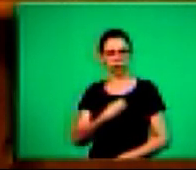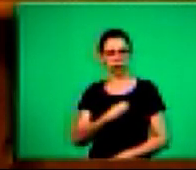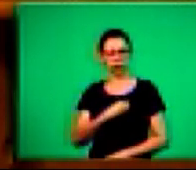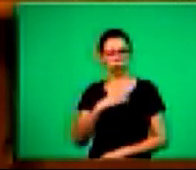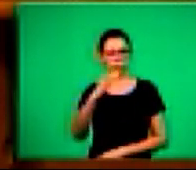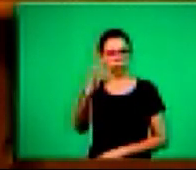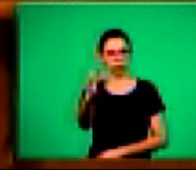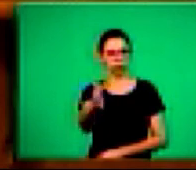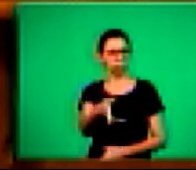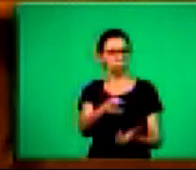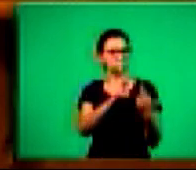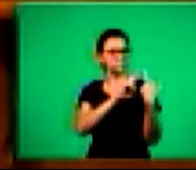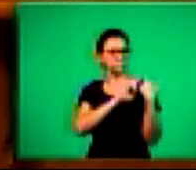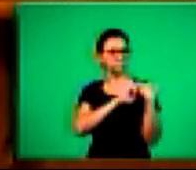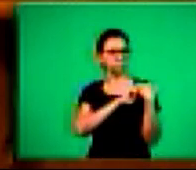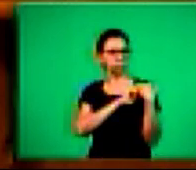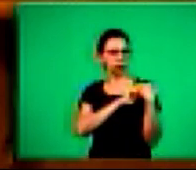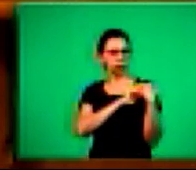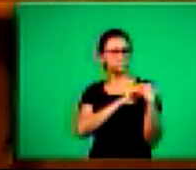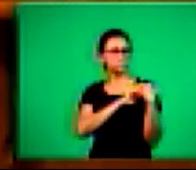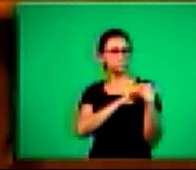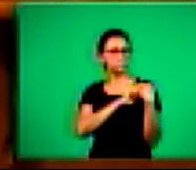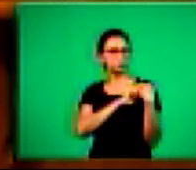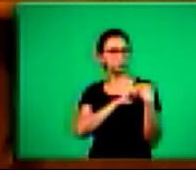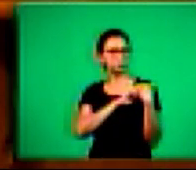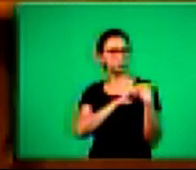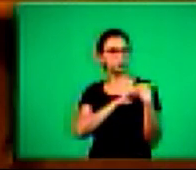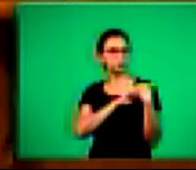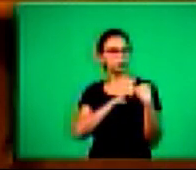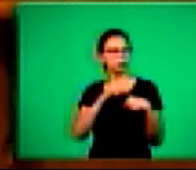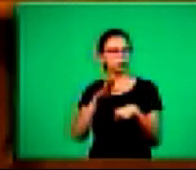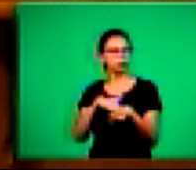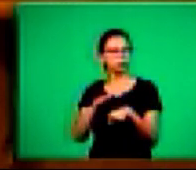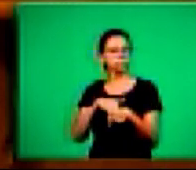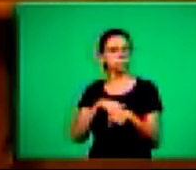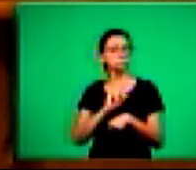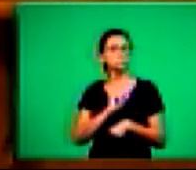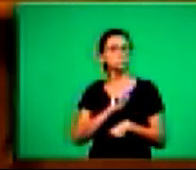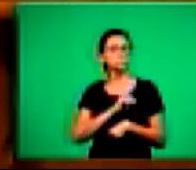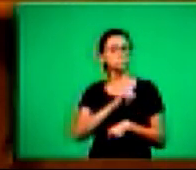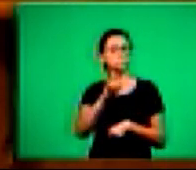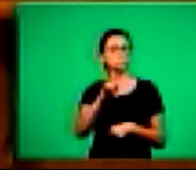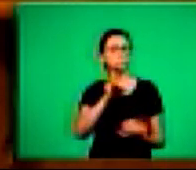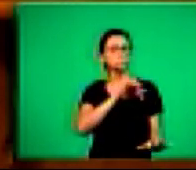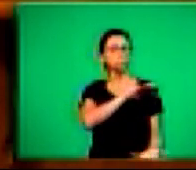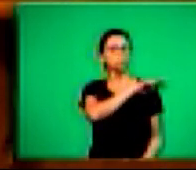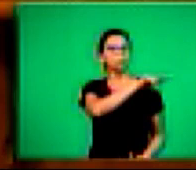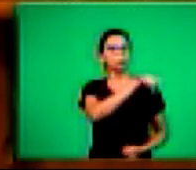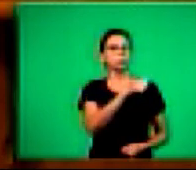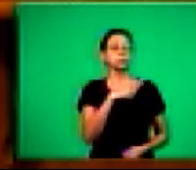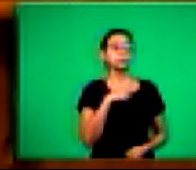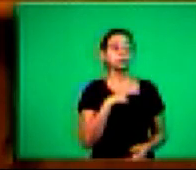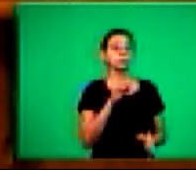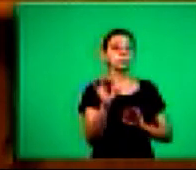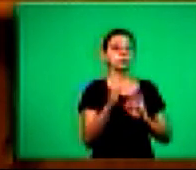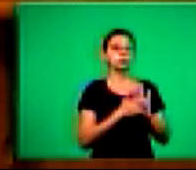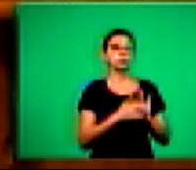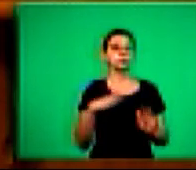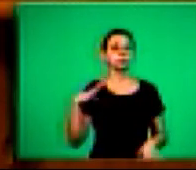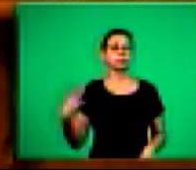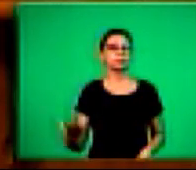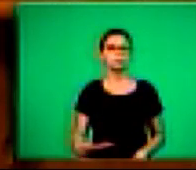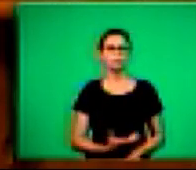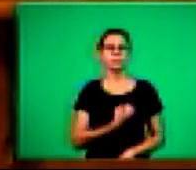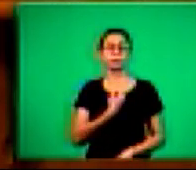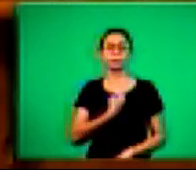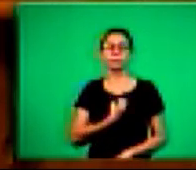esta responsabilidad decir al mundo que existe una vida eterna que